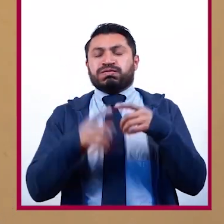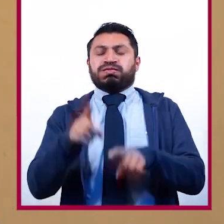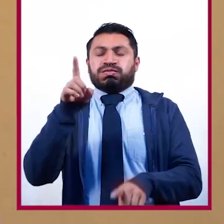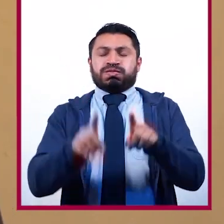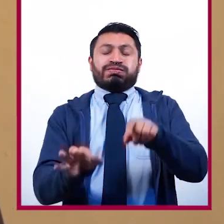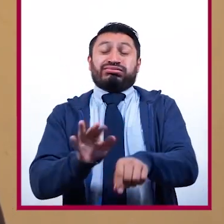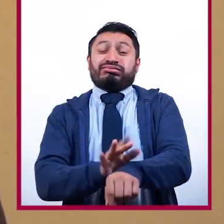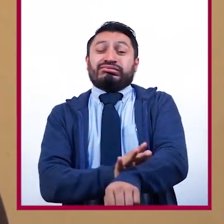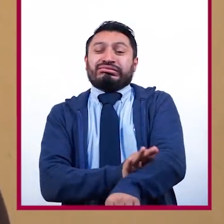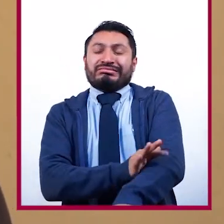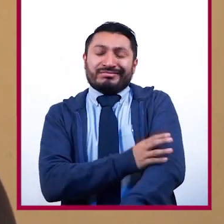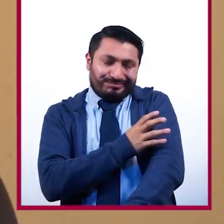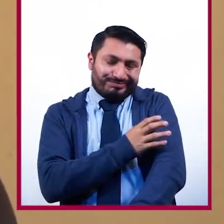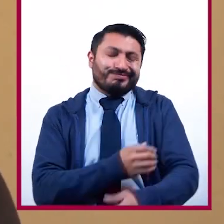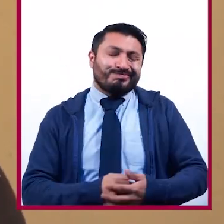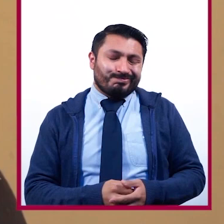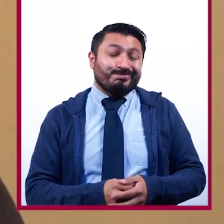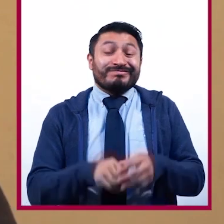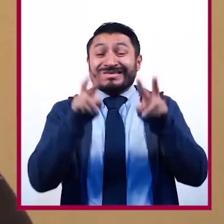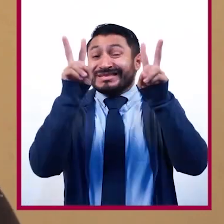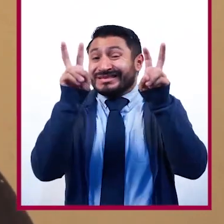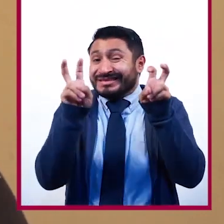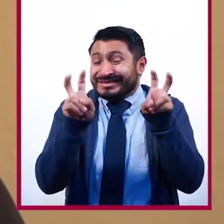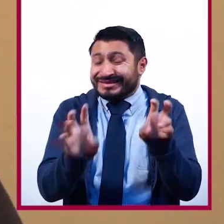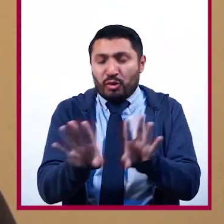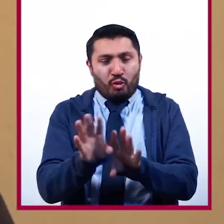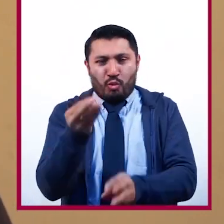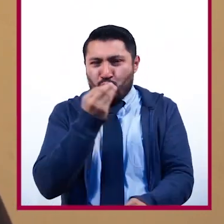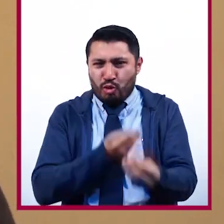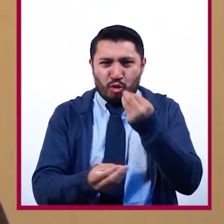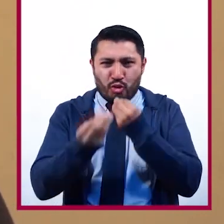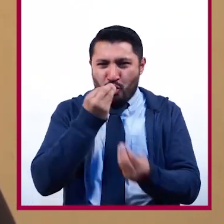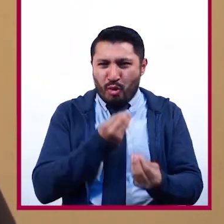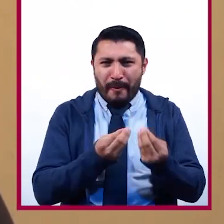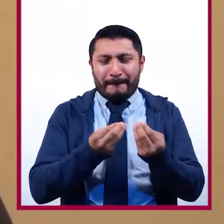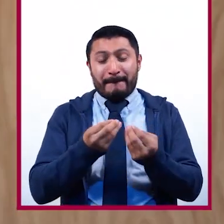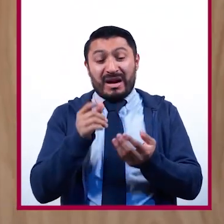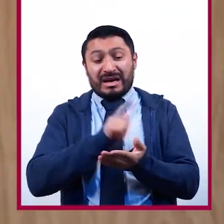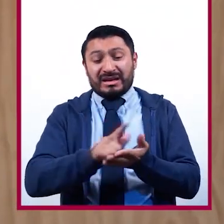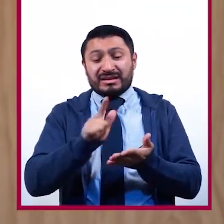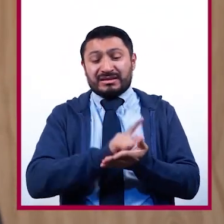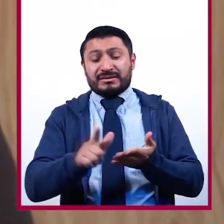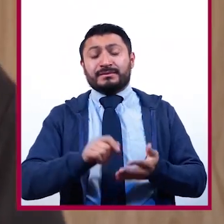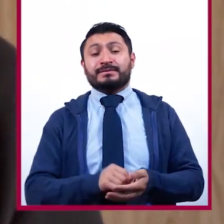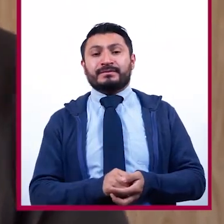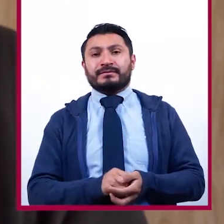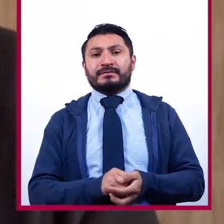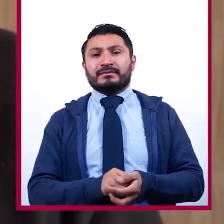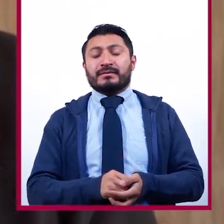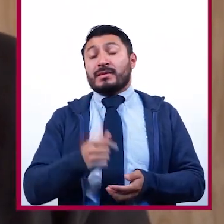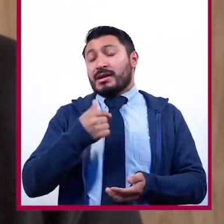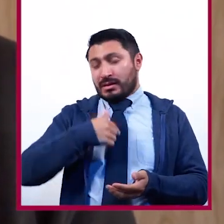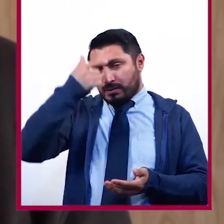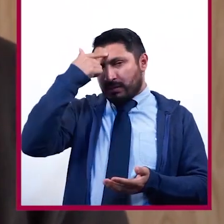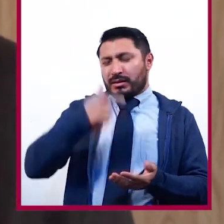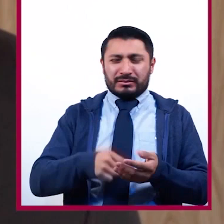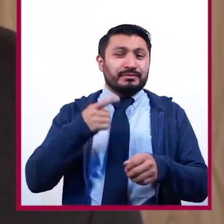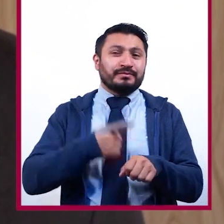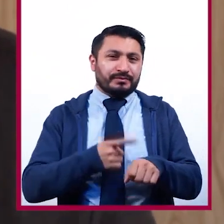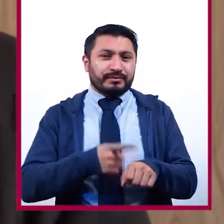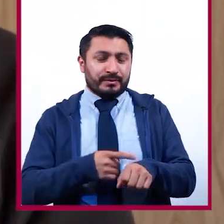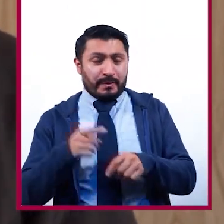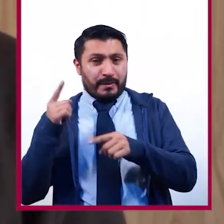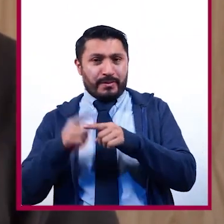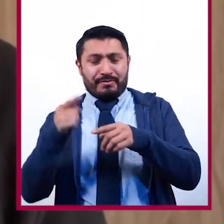y los temas de alimentación e higiene. Y yo creo que hay enfermedades por